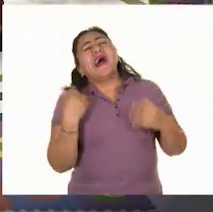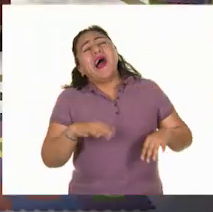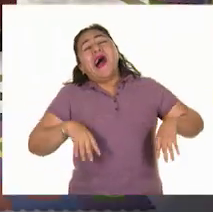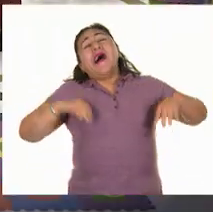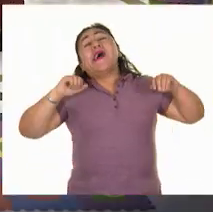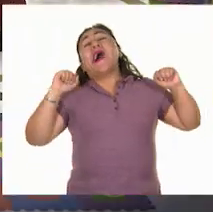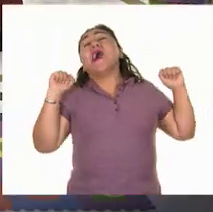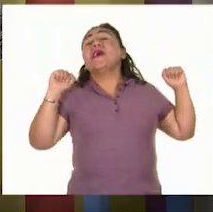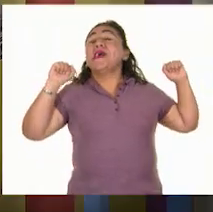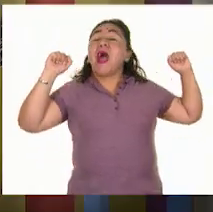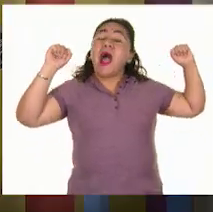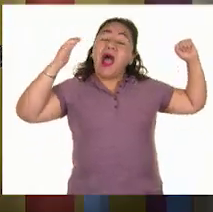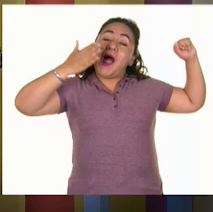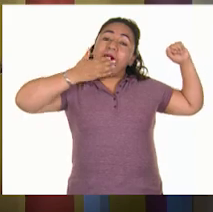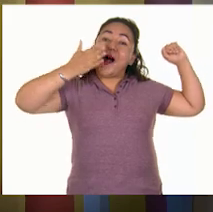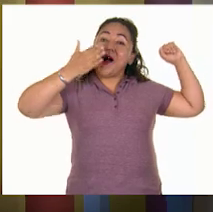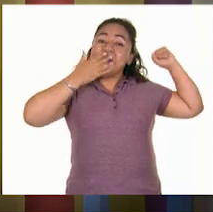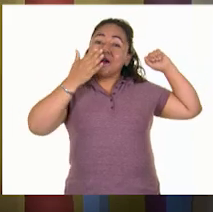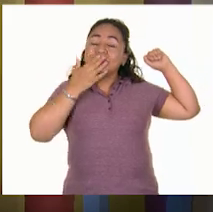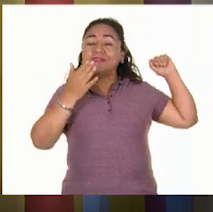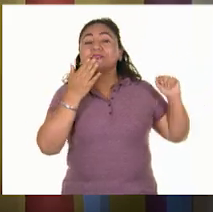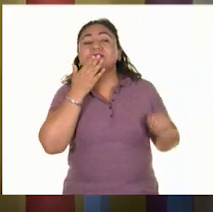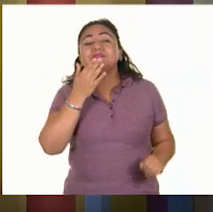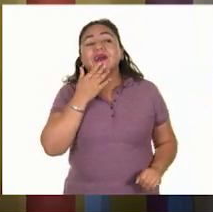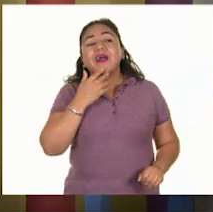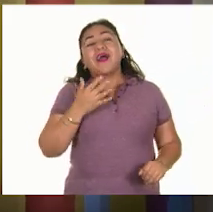¡Ay, ay, ay, ay!